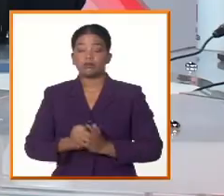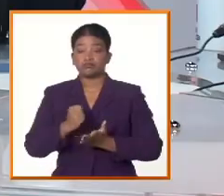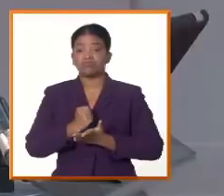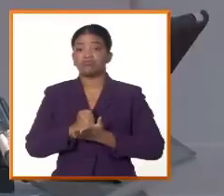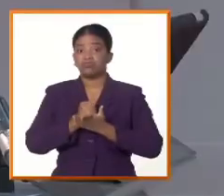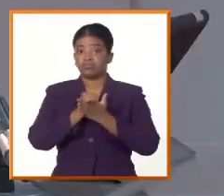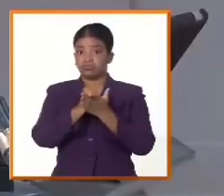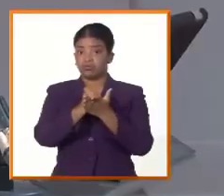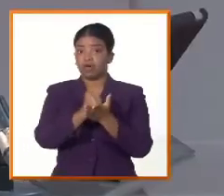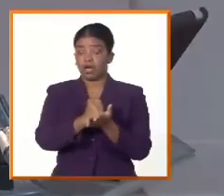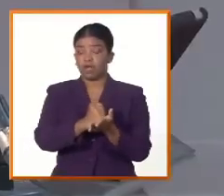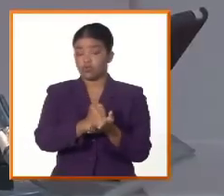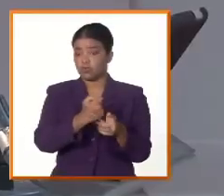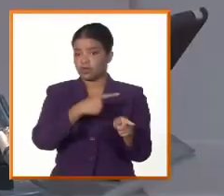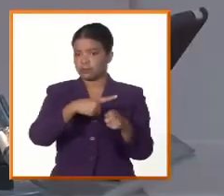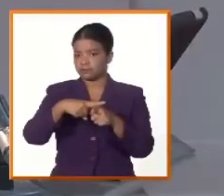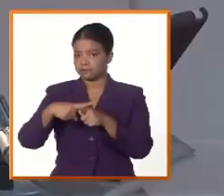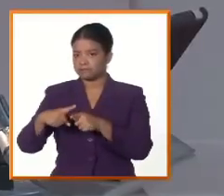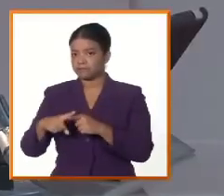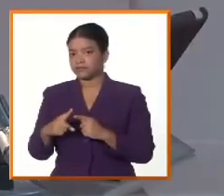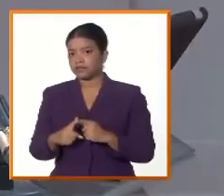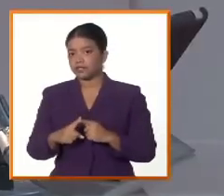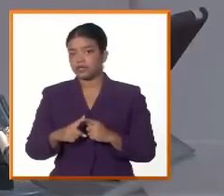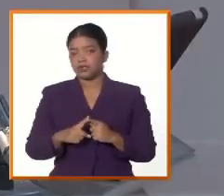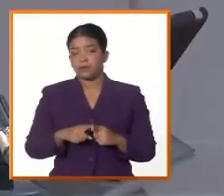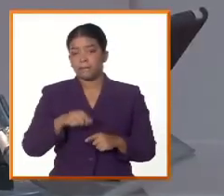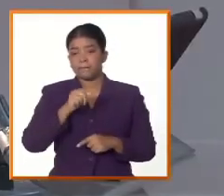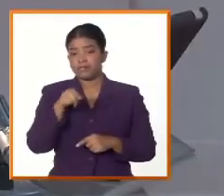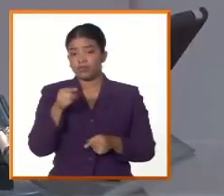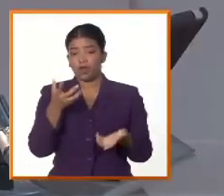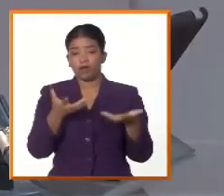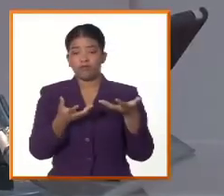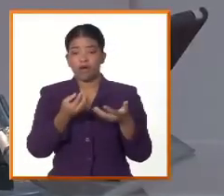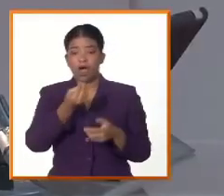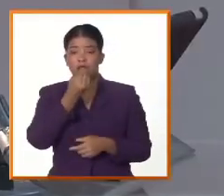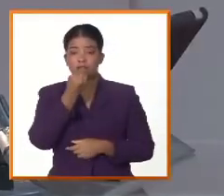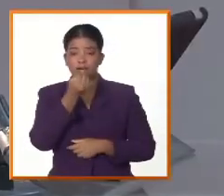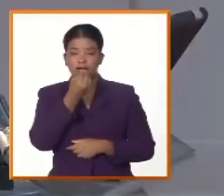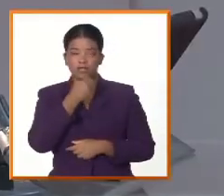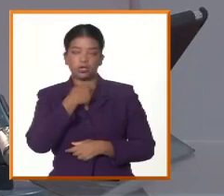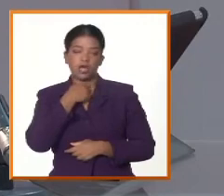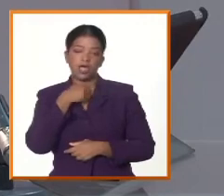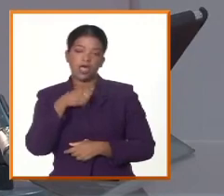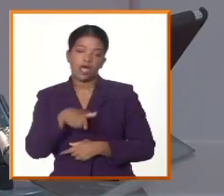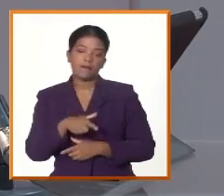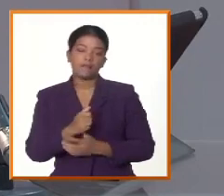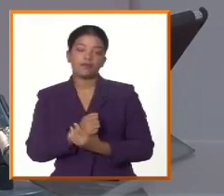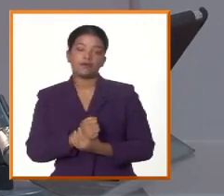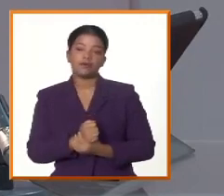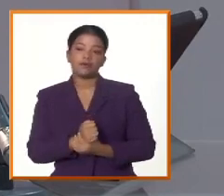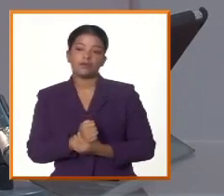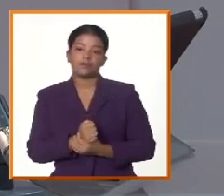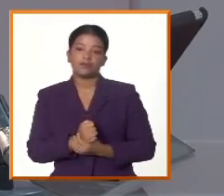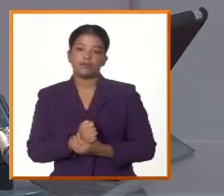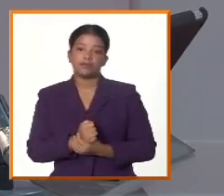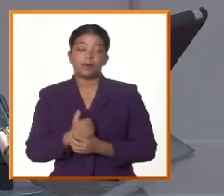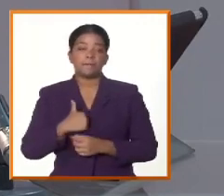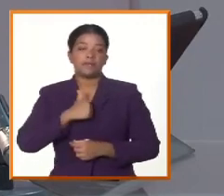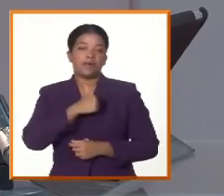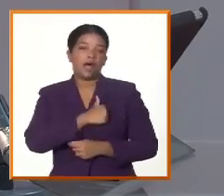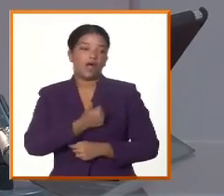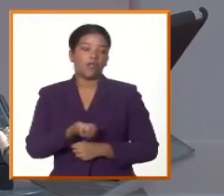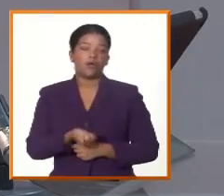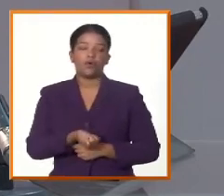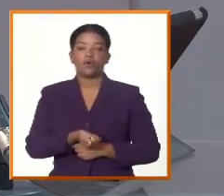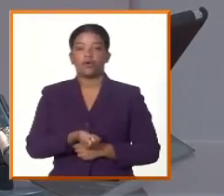todos estos transformadores de alimento yo sea cualquiera de las actividades que se dedican